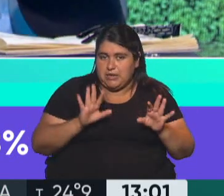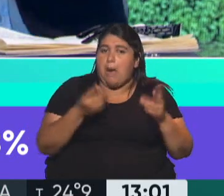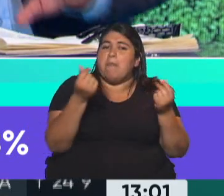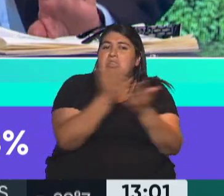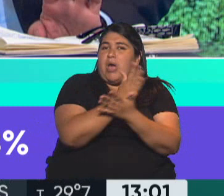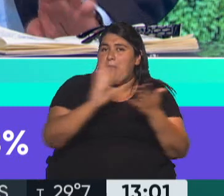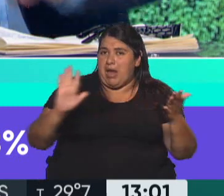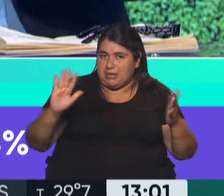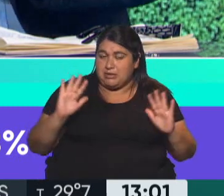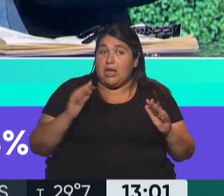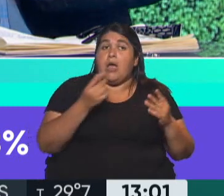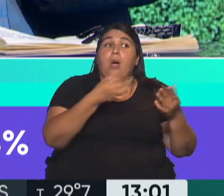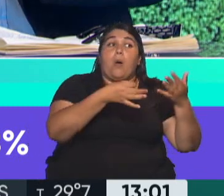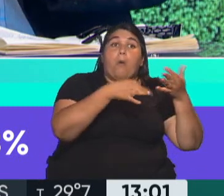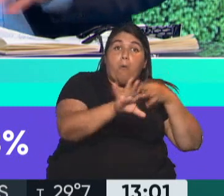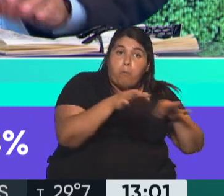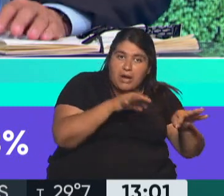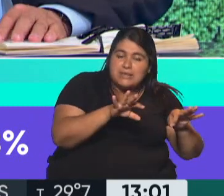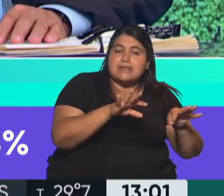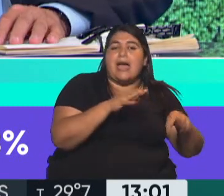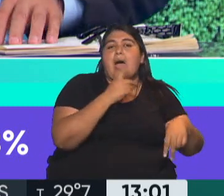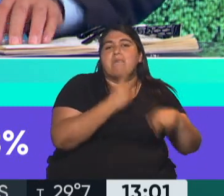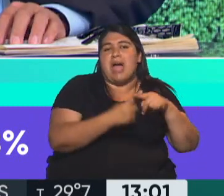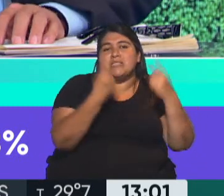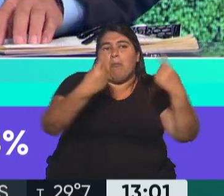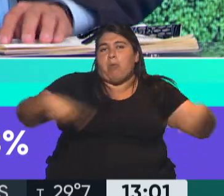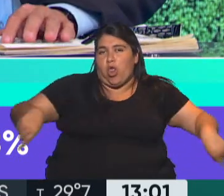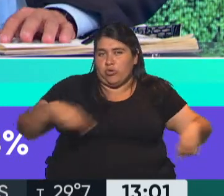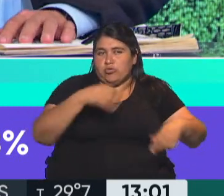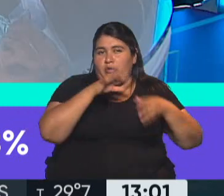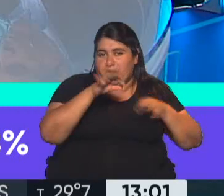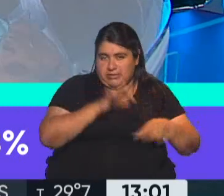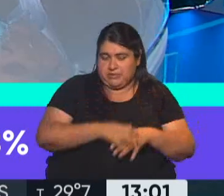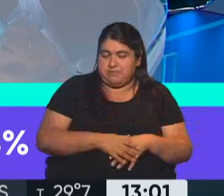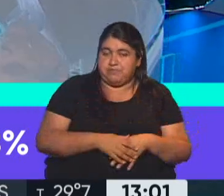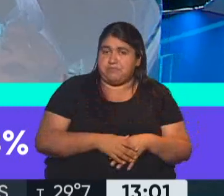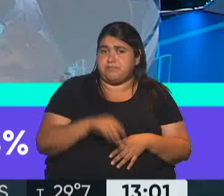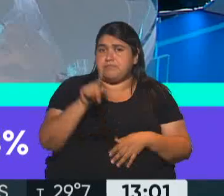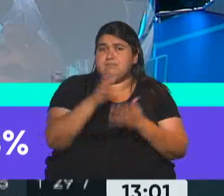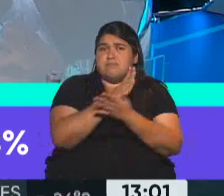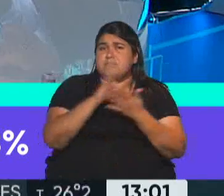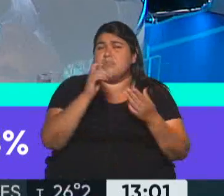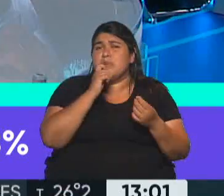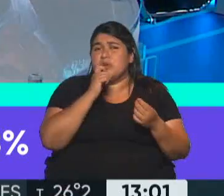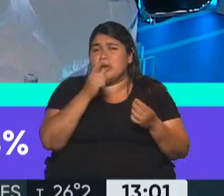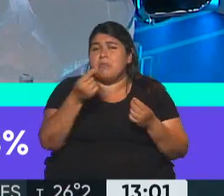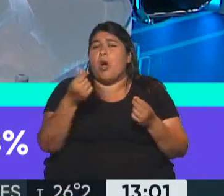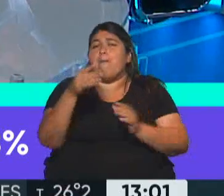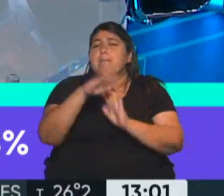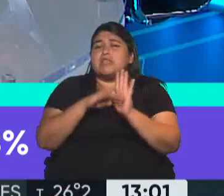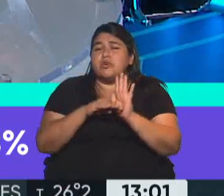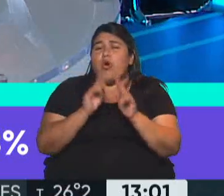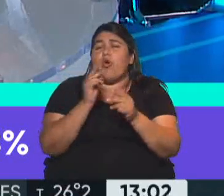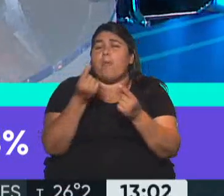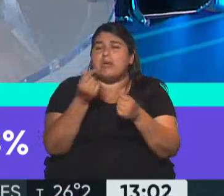precios, no son ventas, sino la venta de productos. Pero si bien está, digamos, desacoplado, ¿cuánto tuvo que ver, por ejemplo, el programa Precios